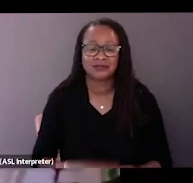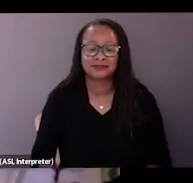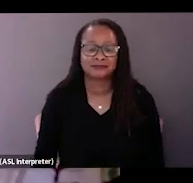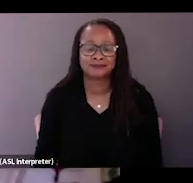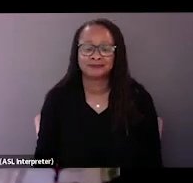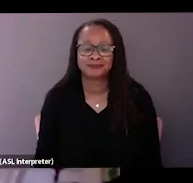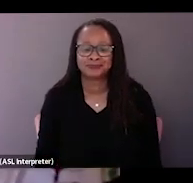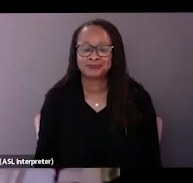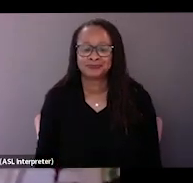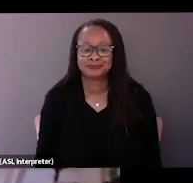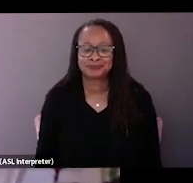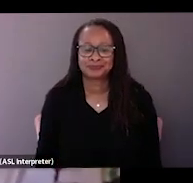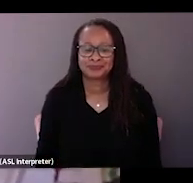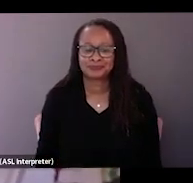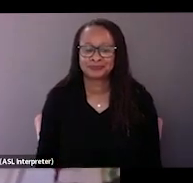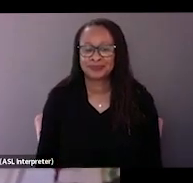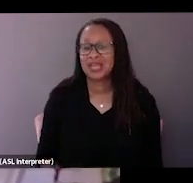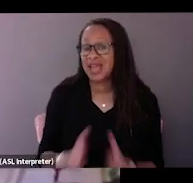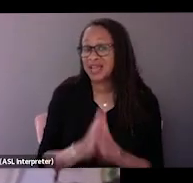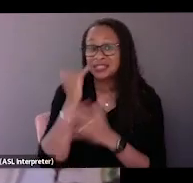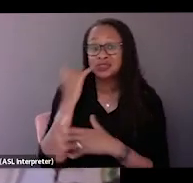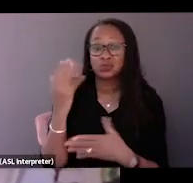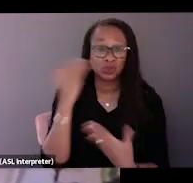Yeah, I think